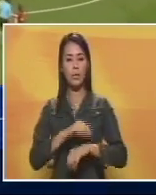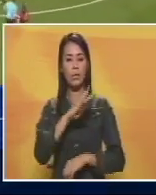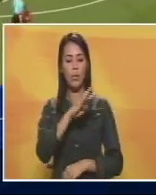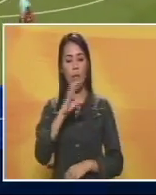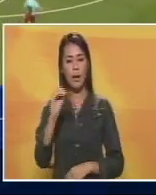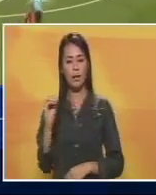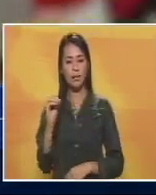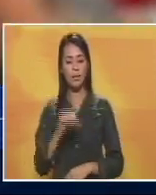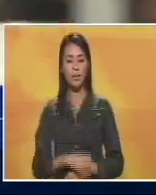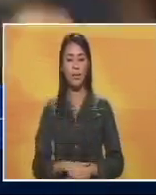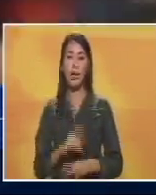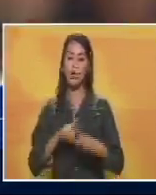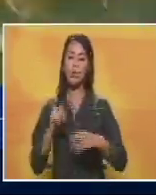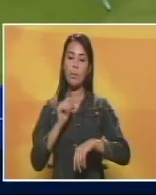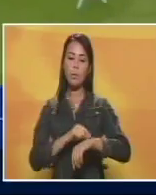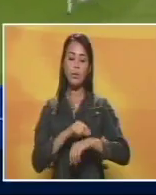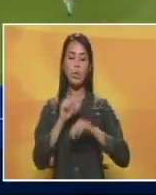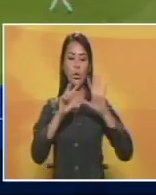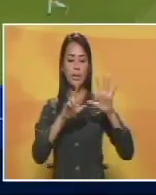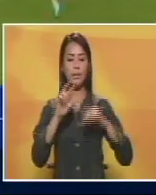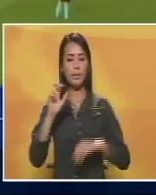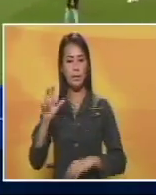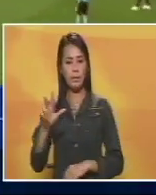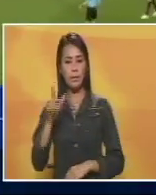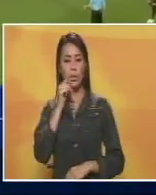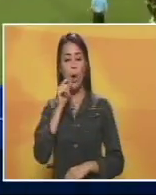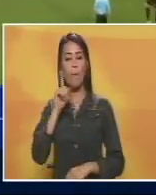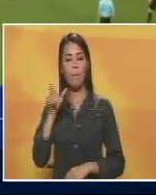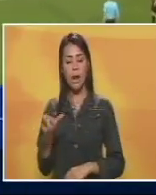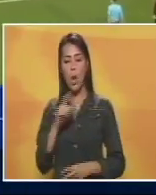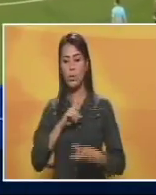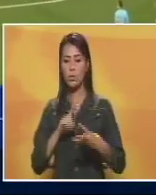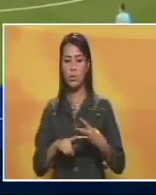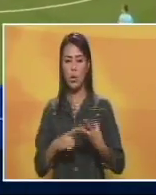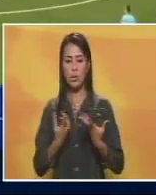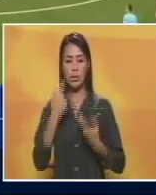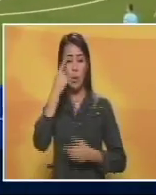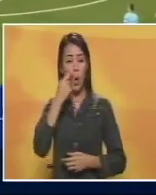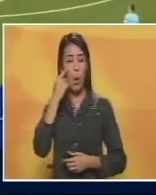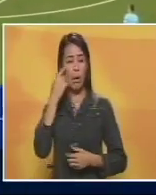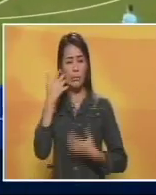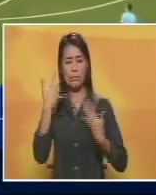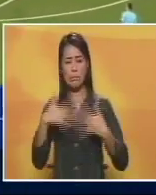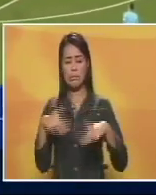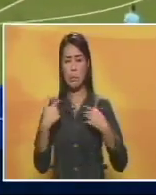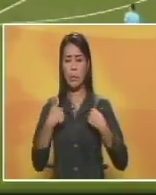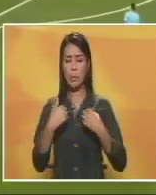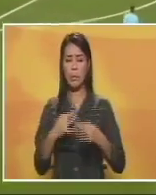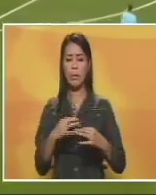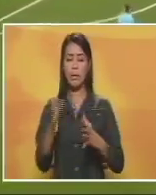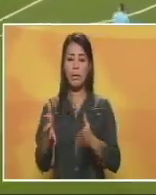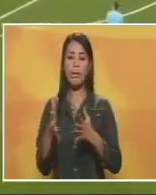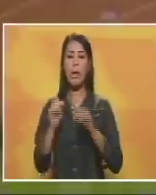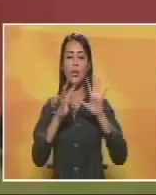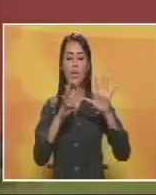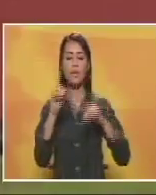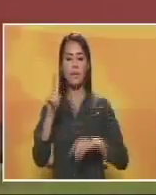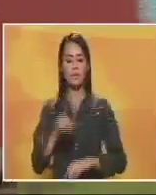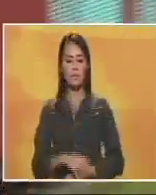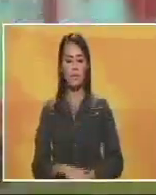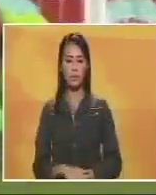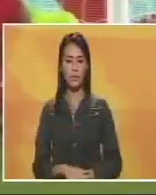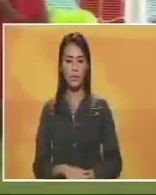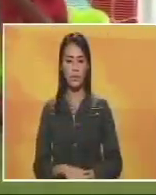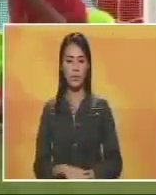40 y Kylian Mbappé al minuto 83. Un Roberto Firmino, afectado de un ojo, le dio el triunfo a los Reds al 91.